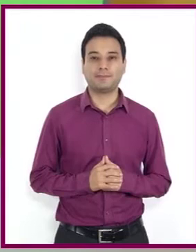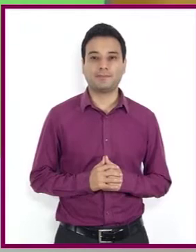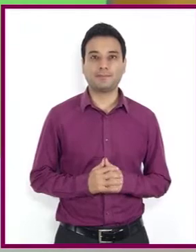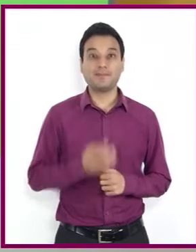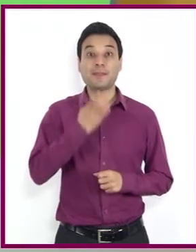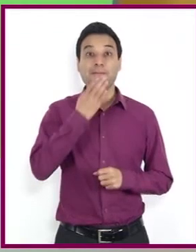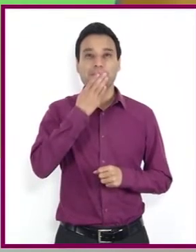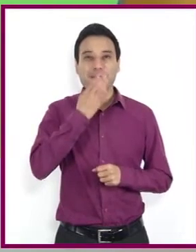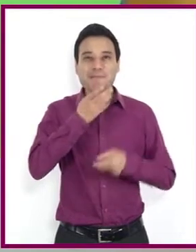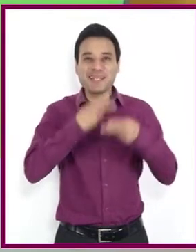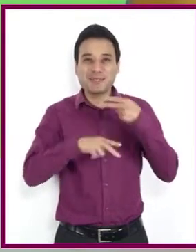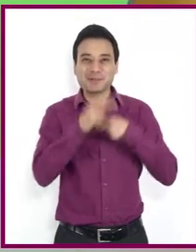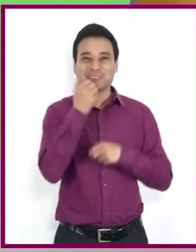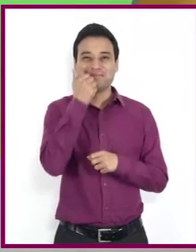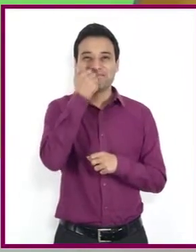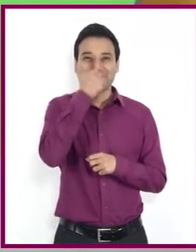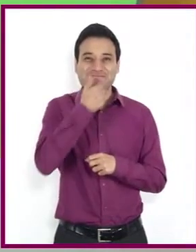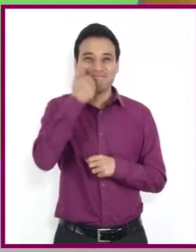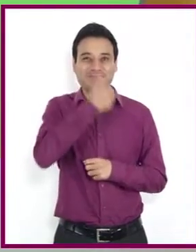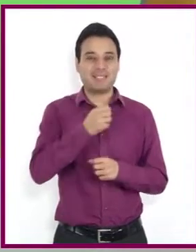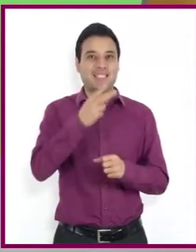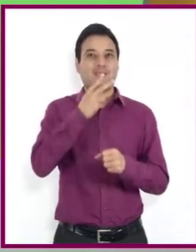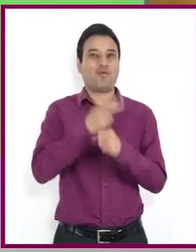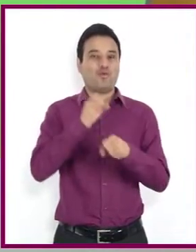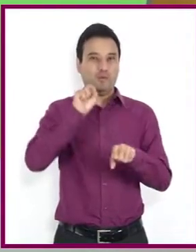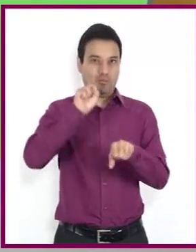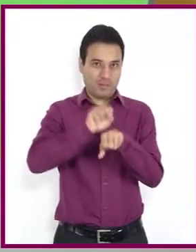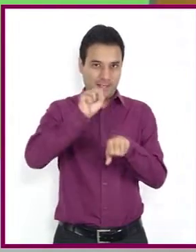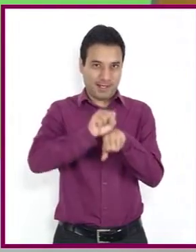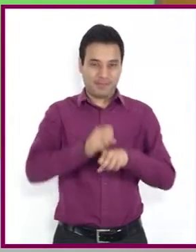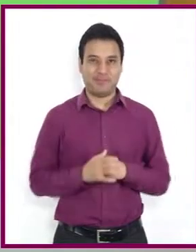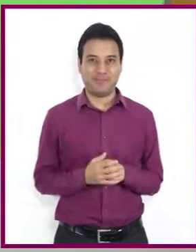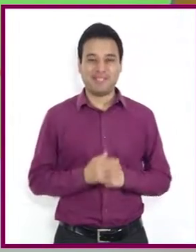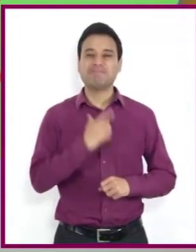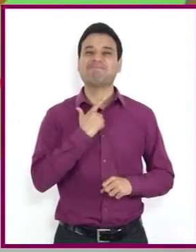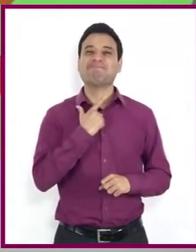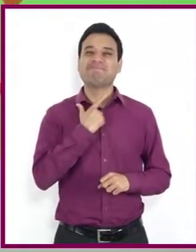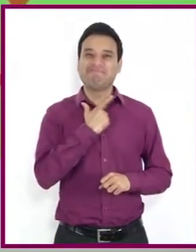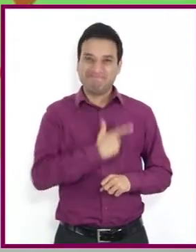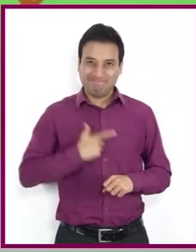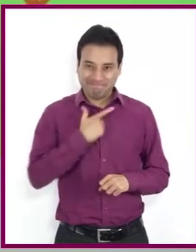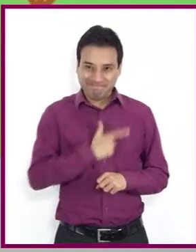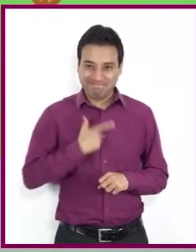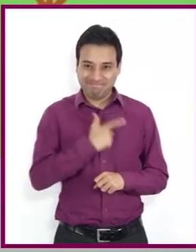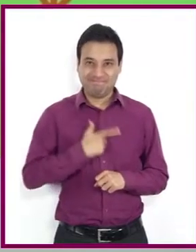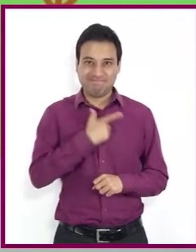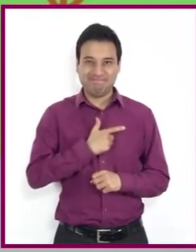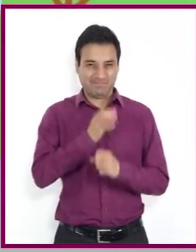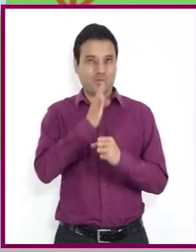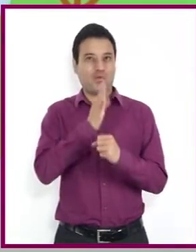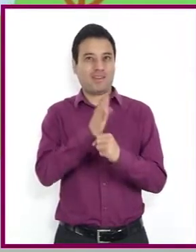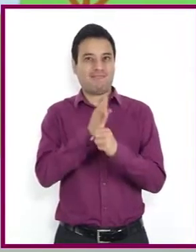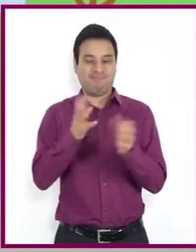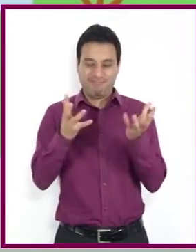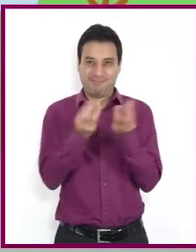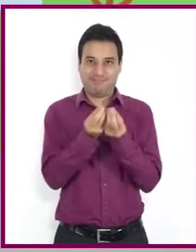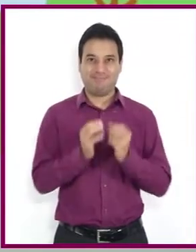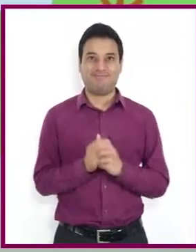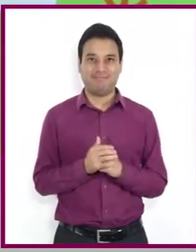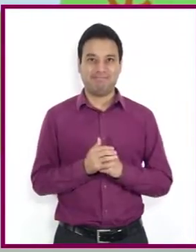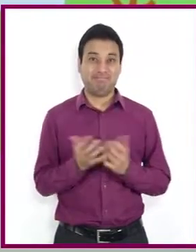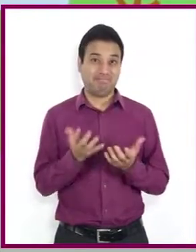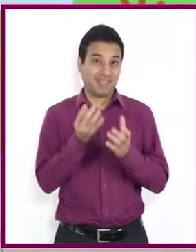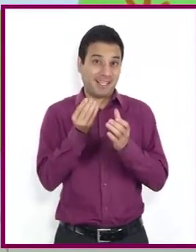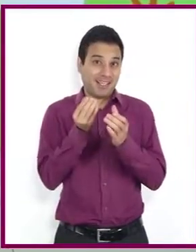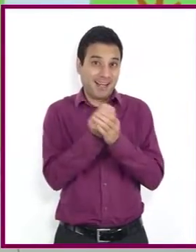Bienvenidas y bienvenidos, estudiantes de segundo grado de secundaria. Me da mucho gusto que estén con nosotros en una sesión